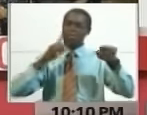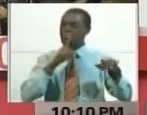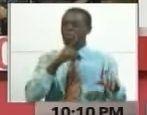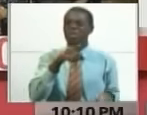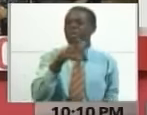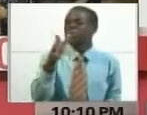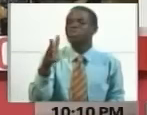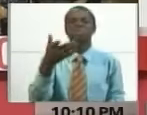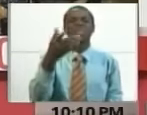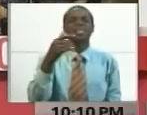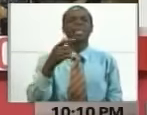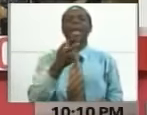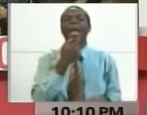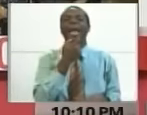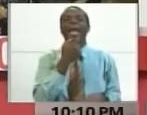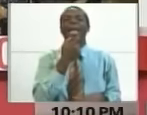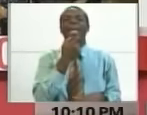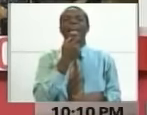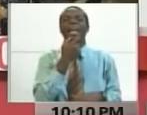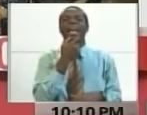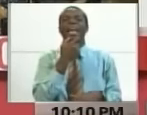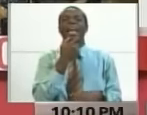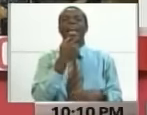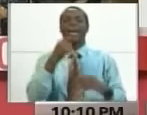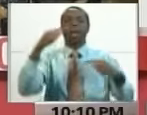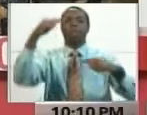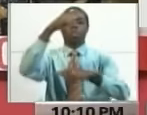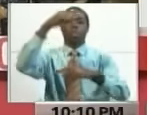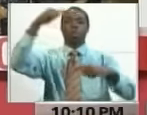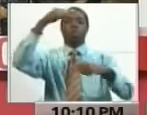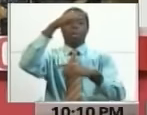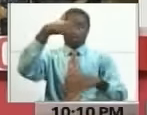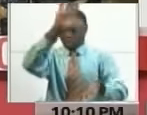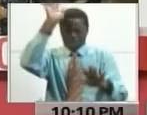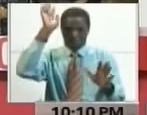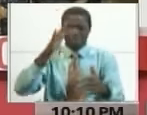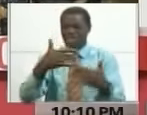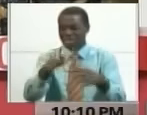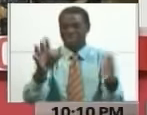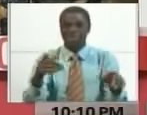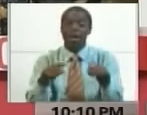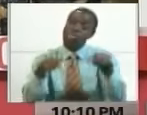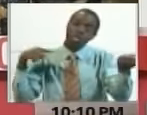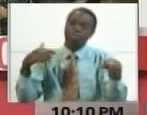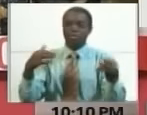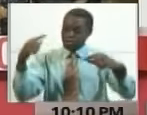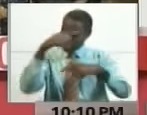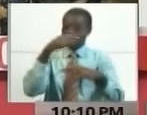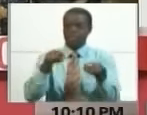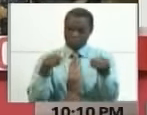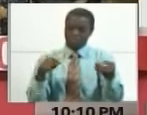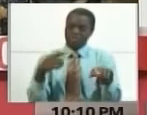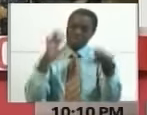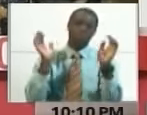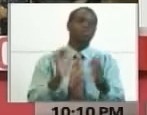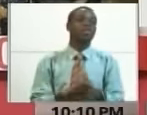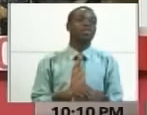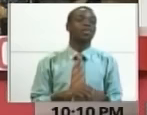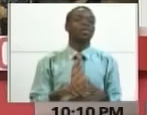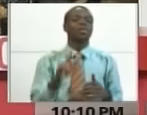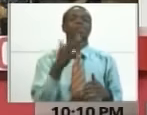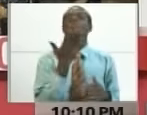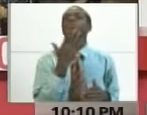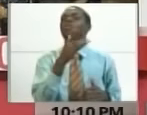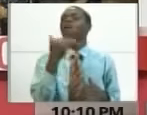Delay, pues. Yo digo un retraso, un delay. Me dice aquí el